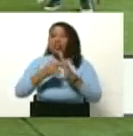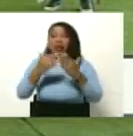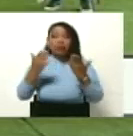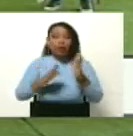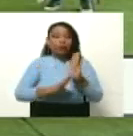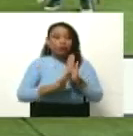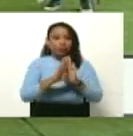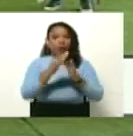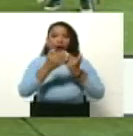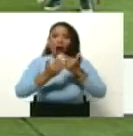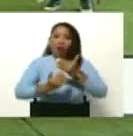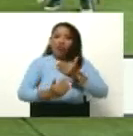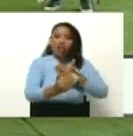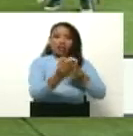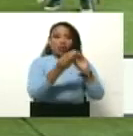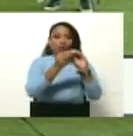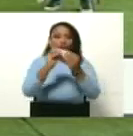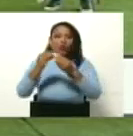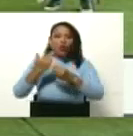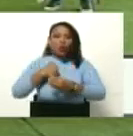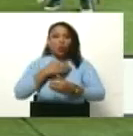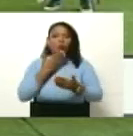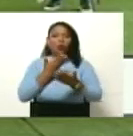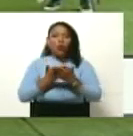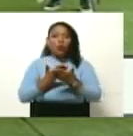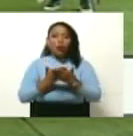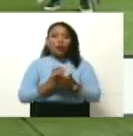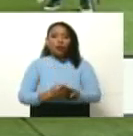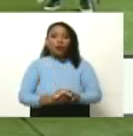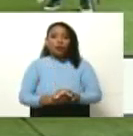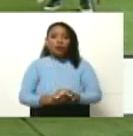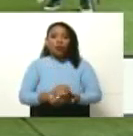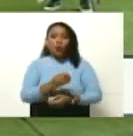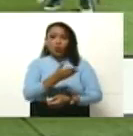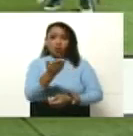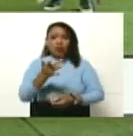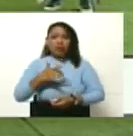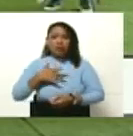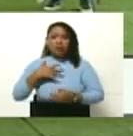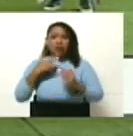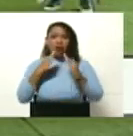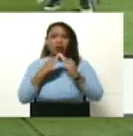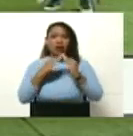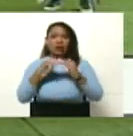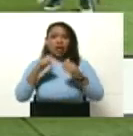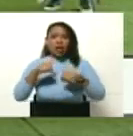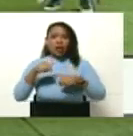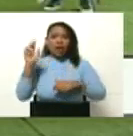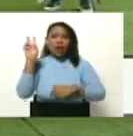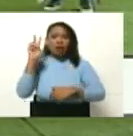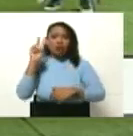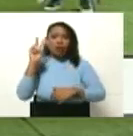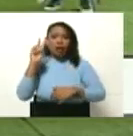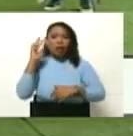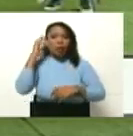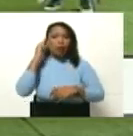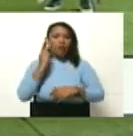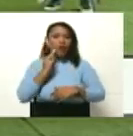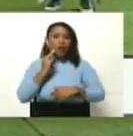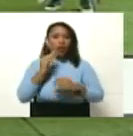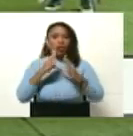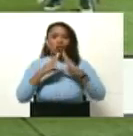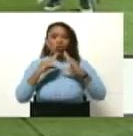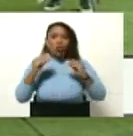avanzar en la consolidación de nuestra propuesta. Siéntase en su casa, esta es su casa, esta es Venezuela, la Venezuela bolivariana, la de